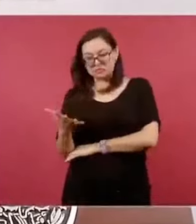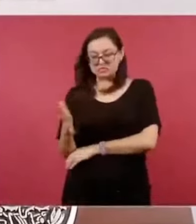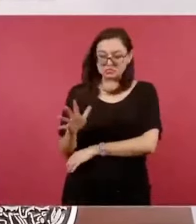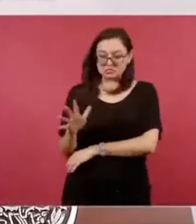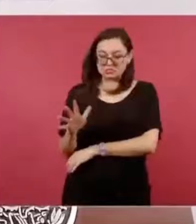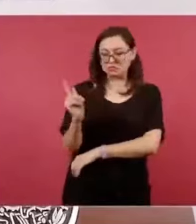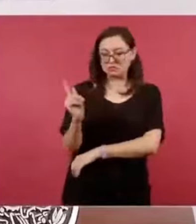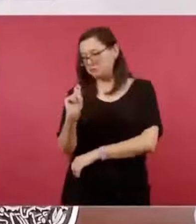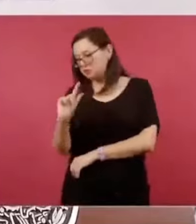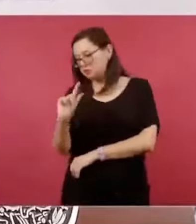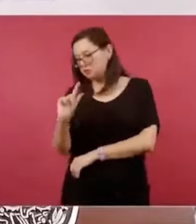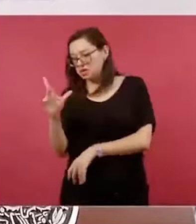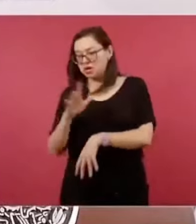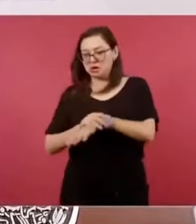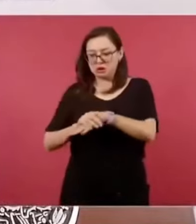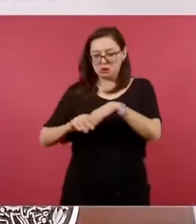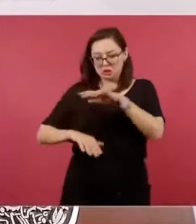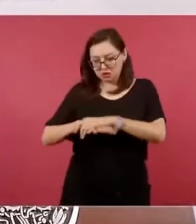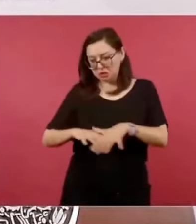objetivos,